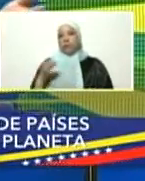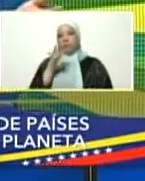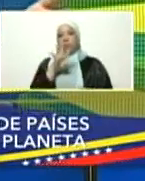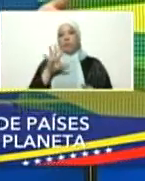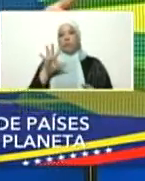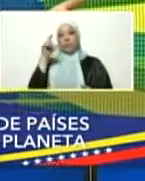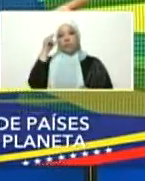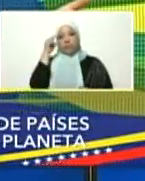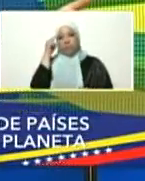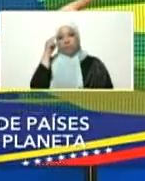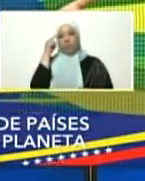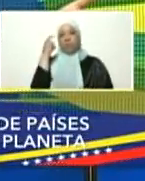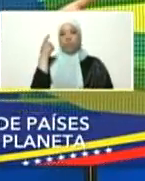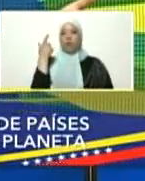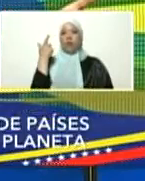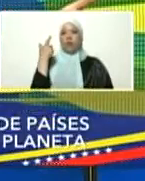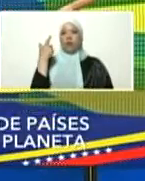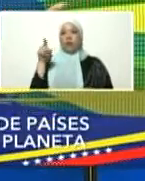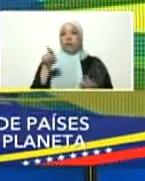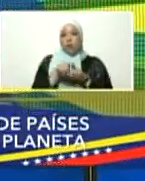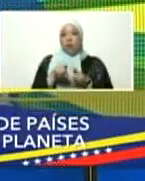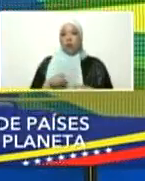45 días de lluvia